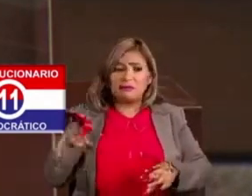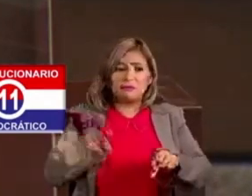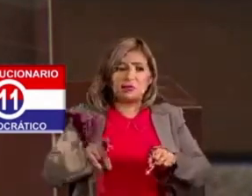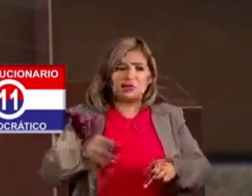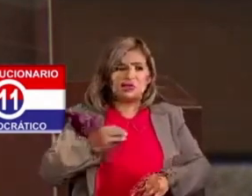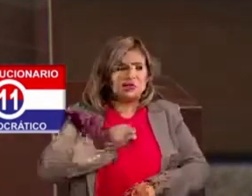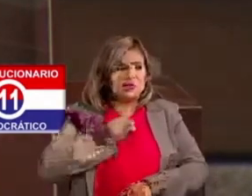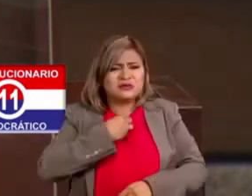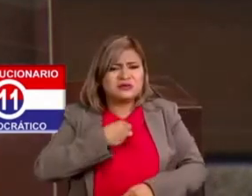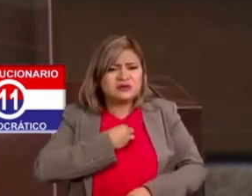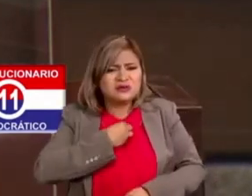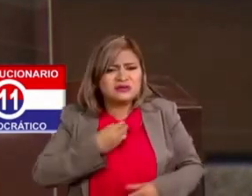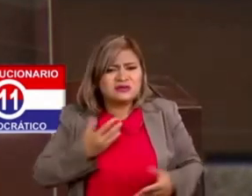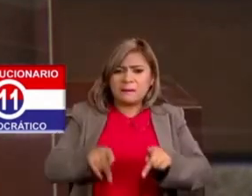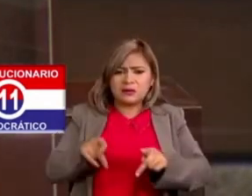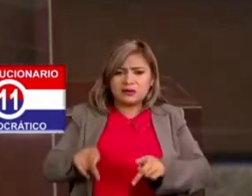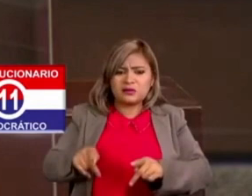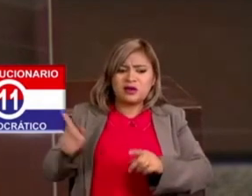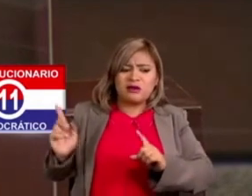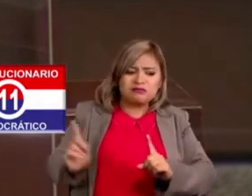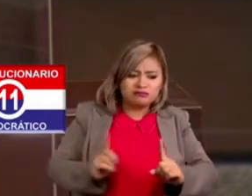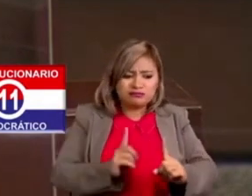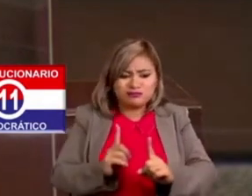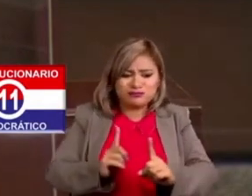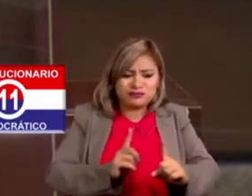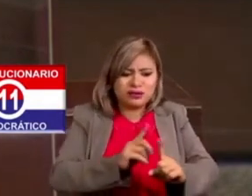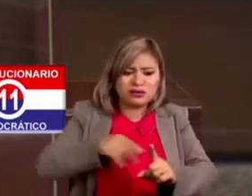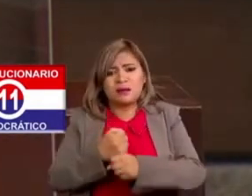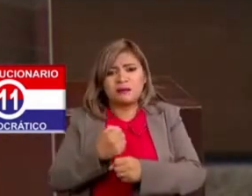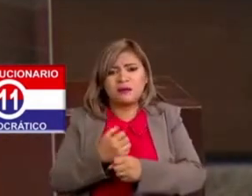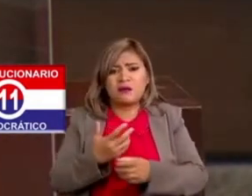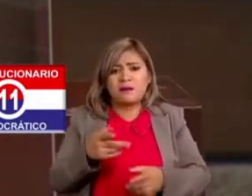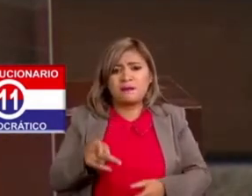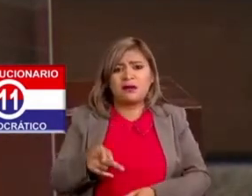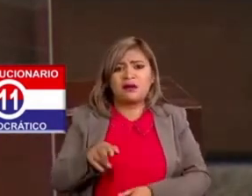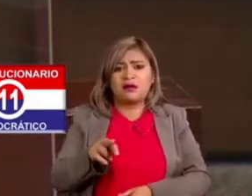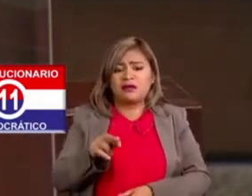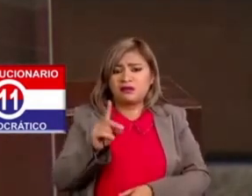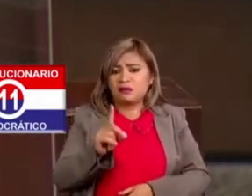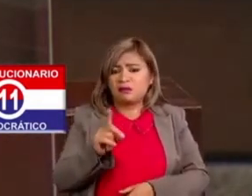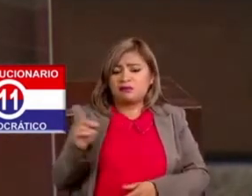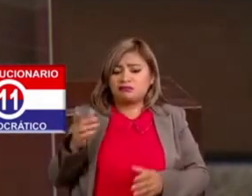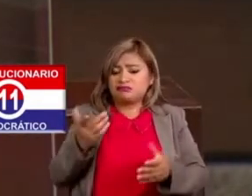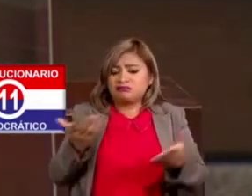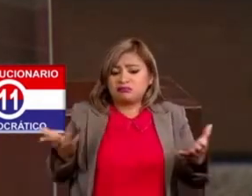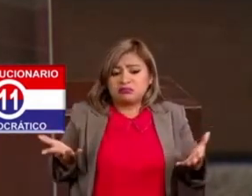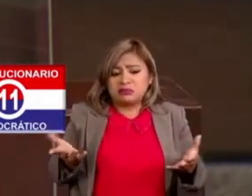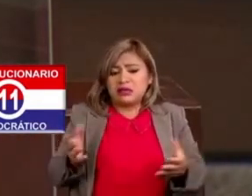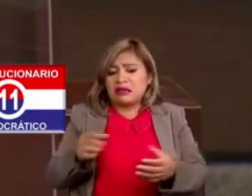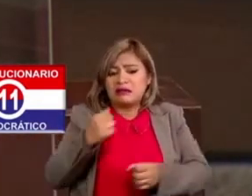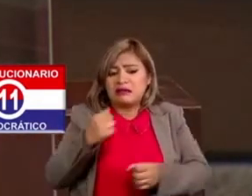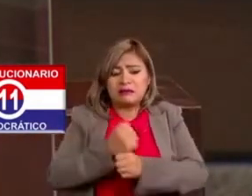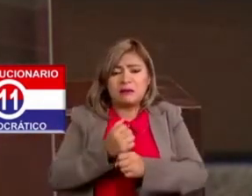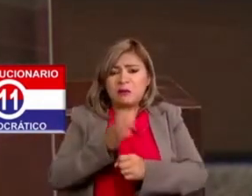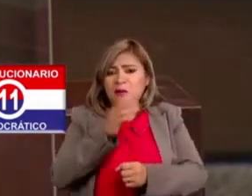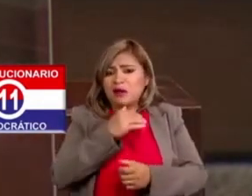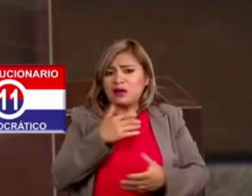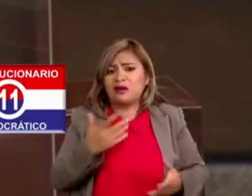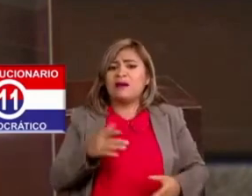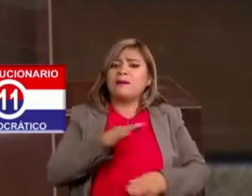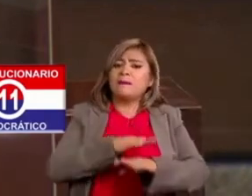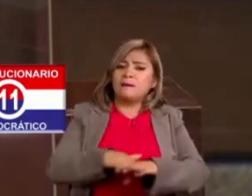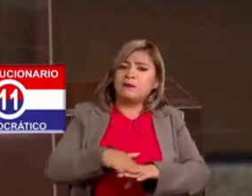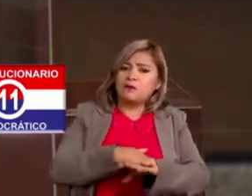Partido Revolucionario Democrático ganara. Yo le pido al presidente de la República, ponga el oído en las bases del PRD que